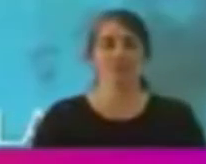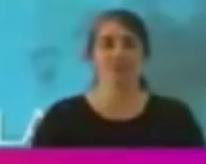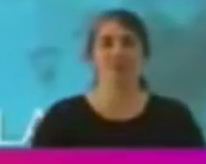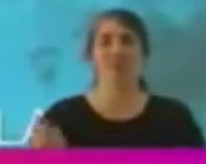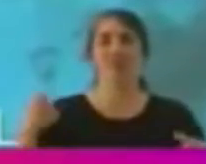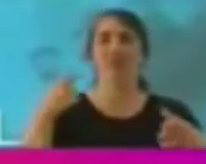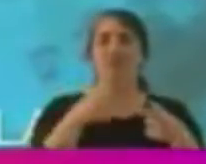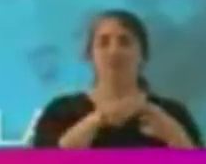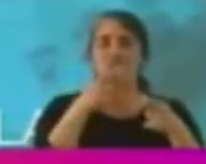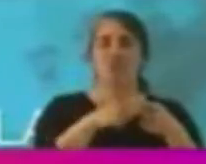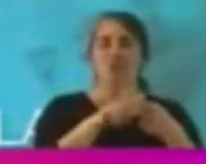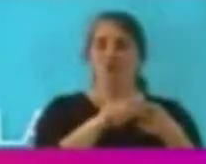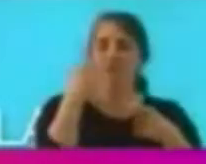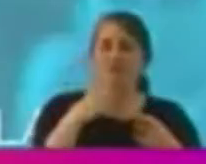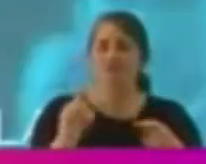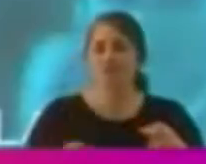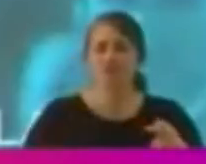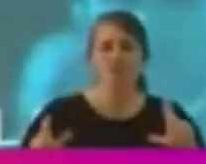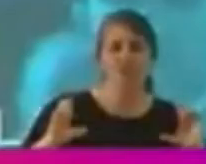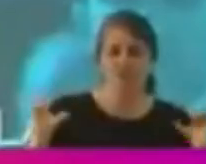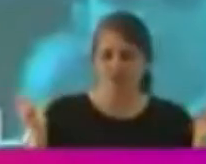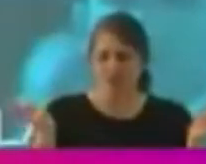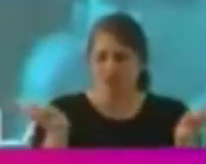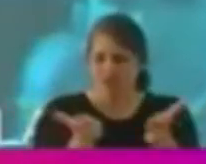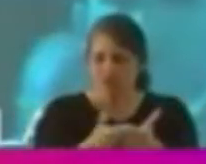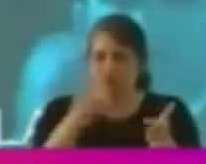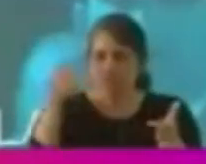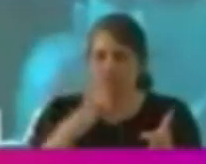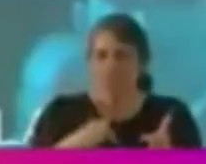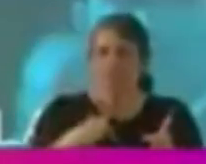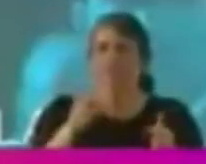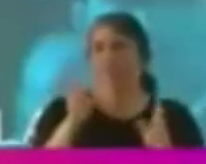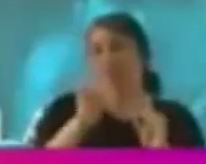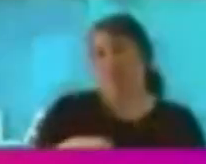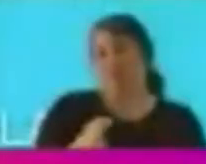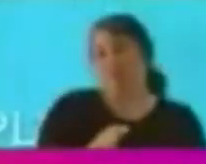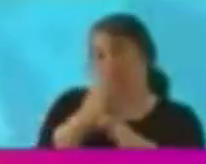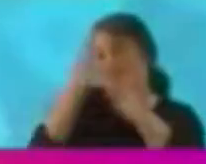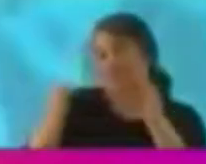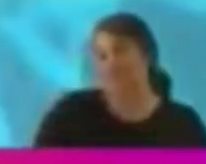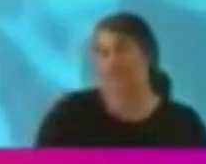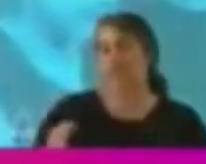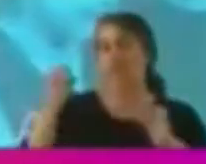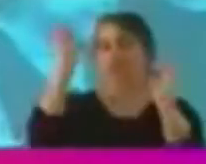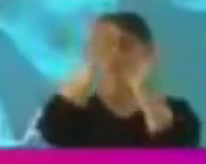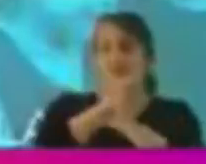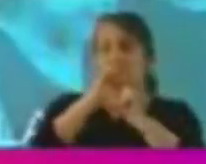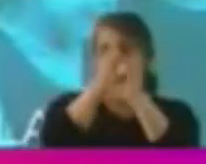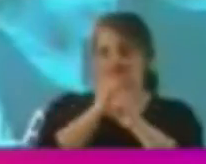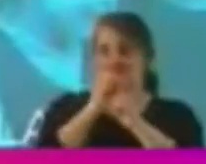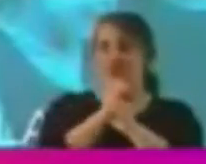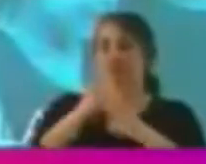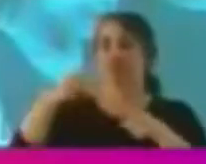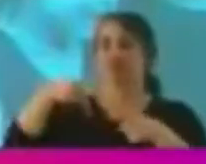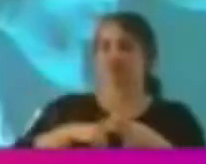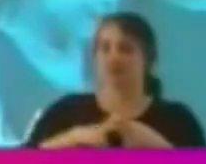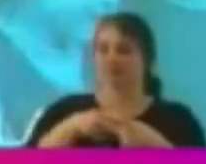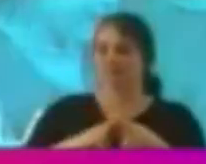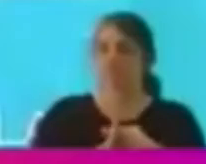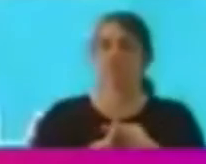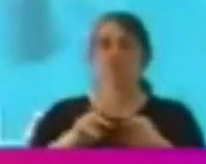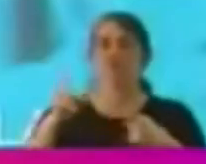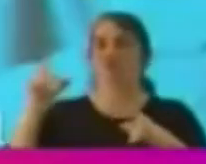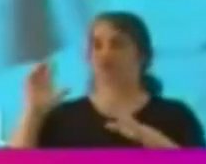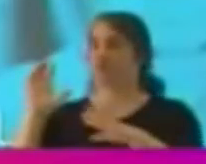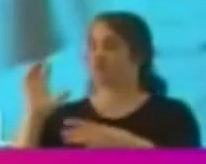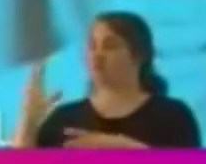sociales características de estos ejes, como pueden ser educación, ciencia y tecnología, cultura, salud pública, protección social